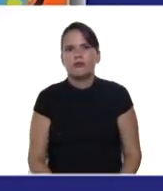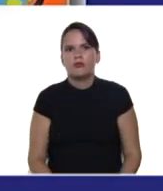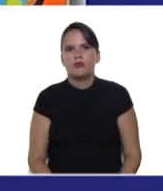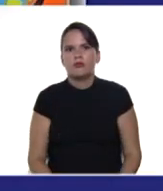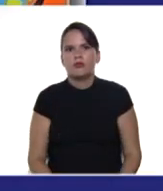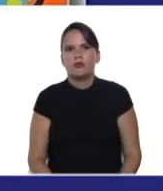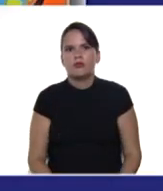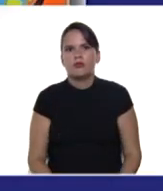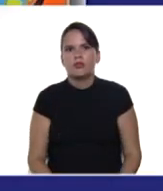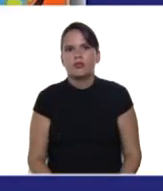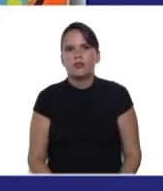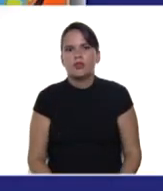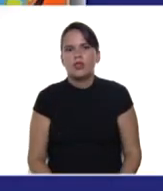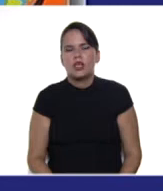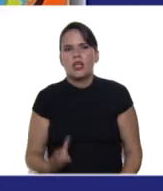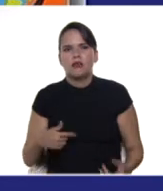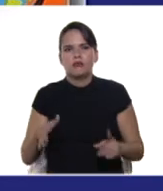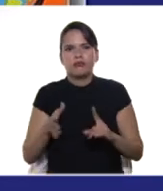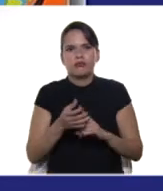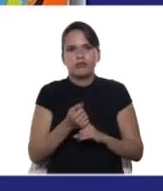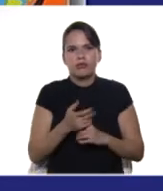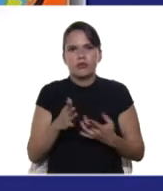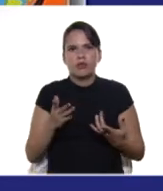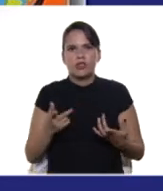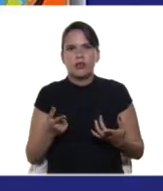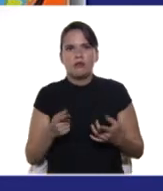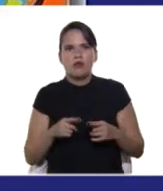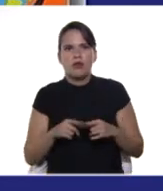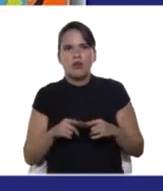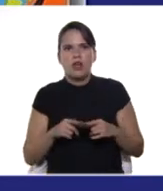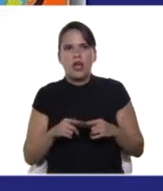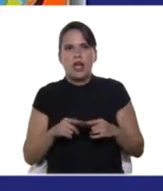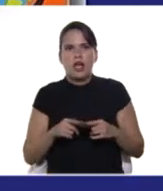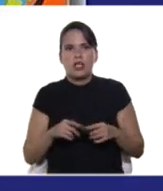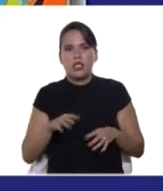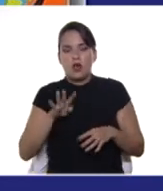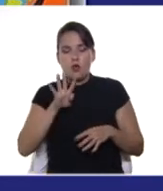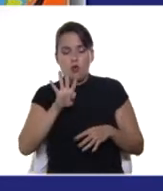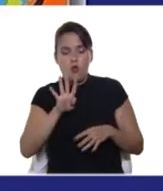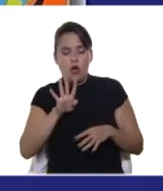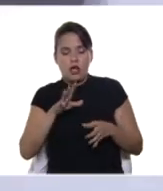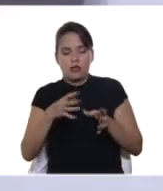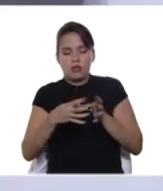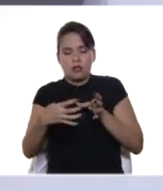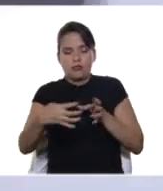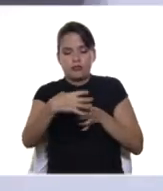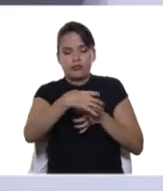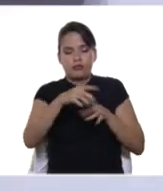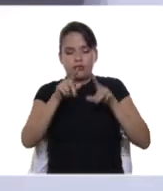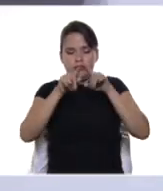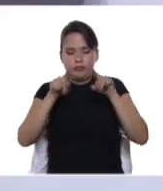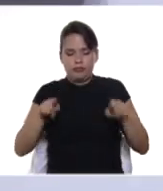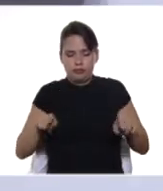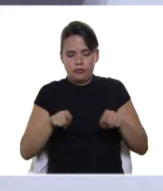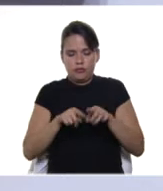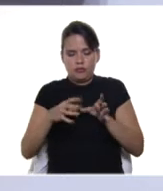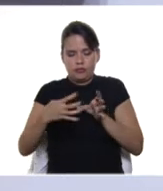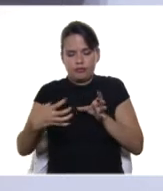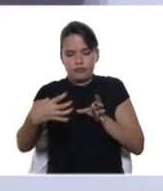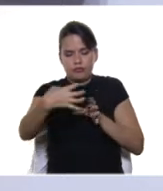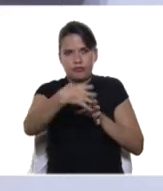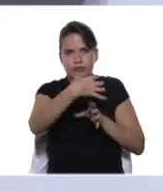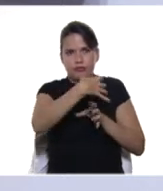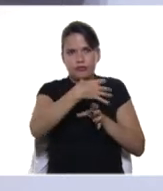caras congruentes. Encontramos al tetraedro, que forma 4 caras, al cubo, que forma 6